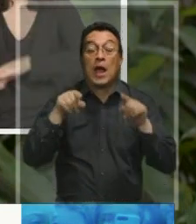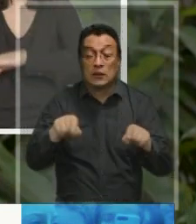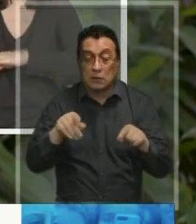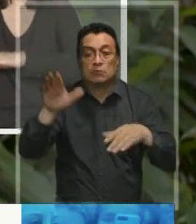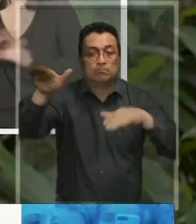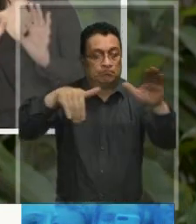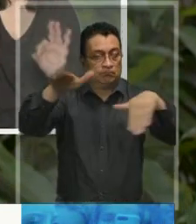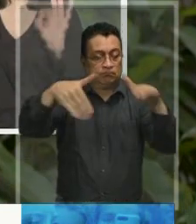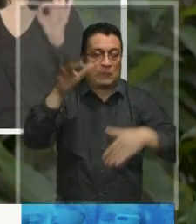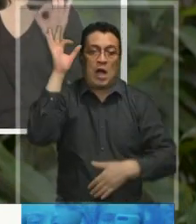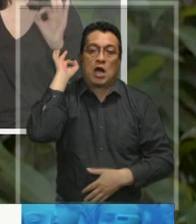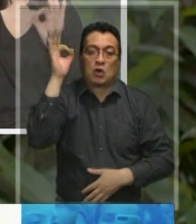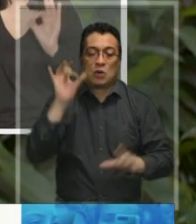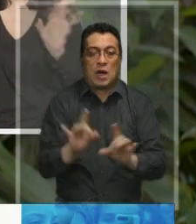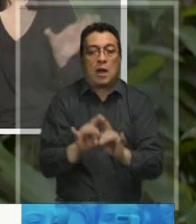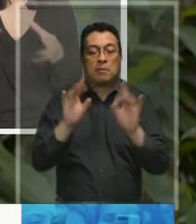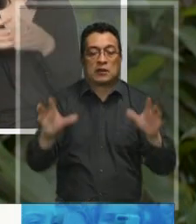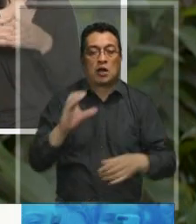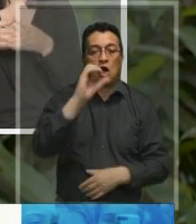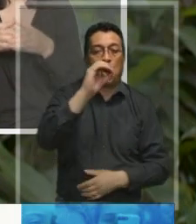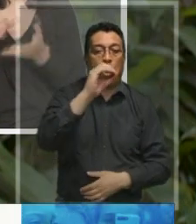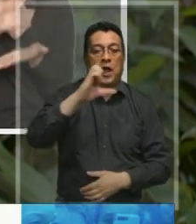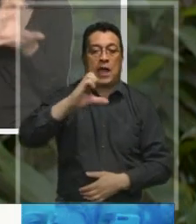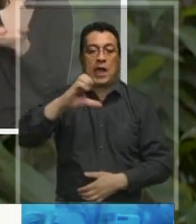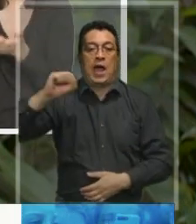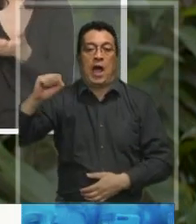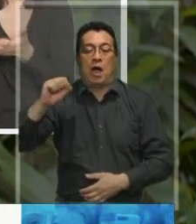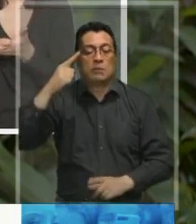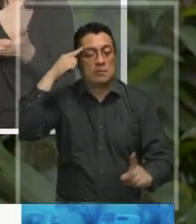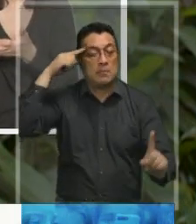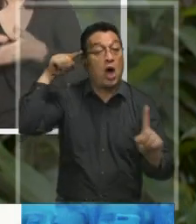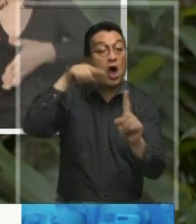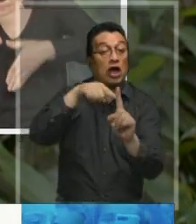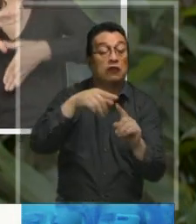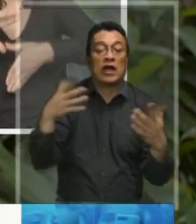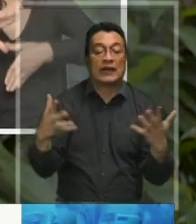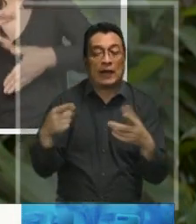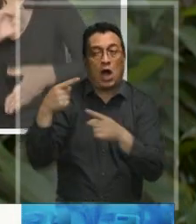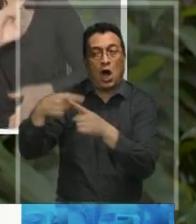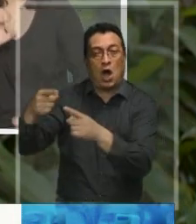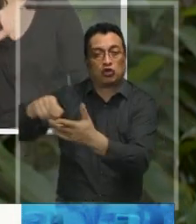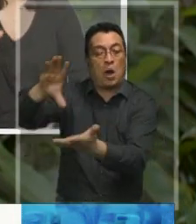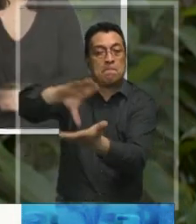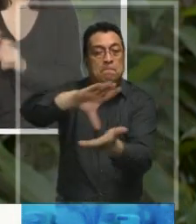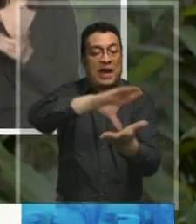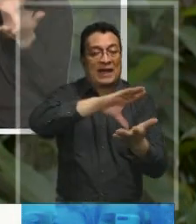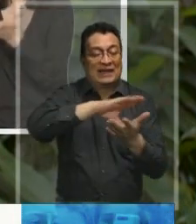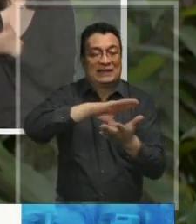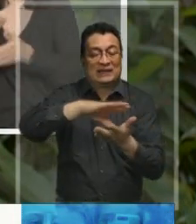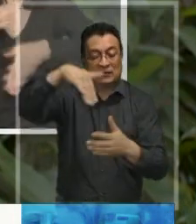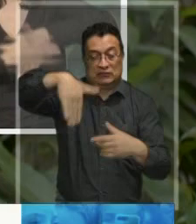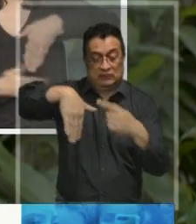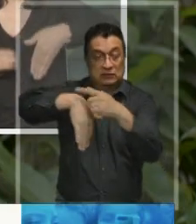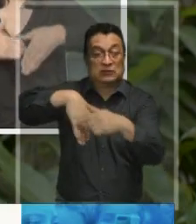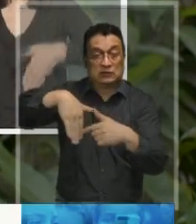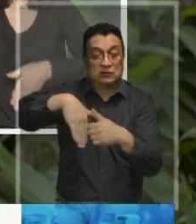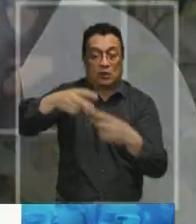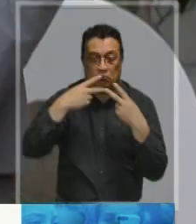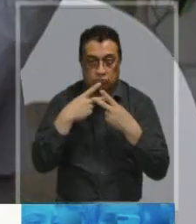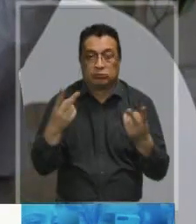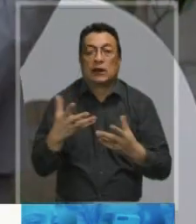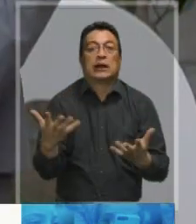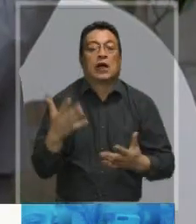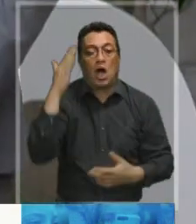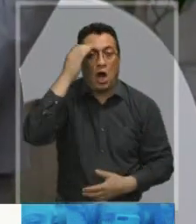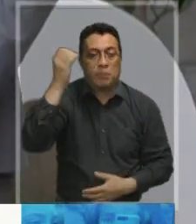reunión extraordinaria de la Organización de Estados Americanos con el objetivo de que el resto de los países de la región se pronuncien al respecto.